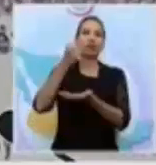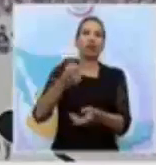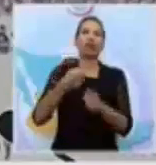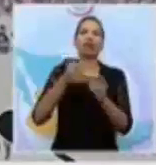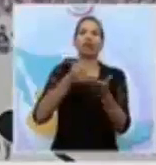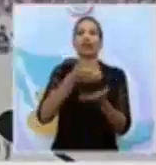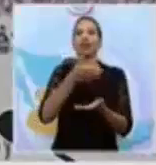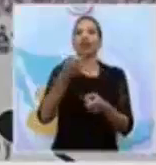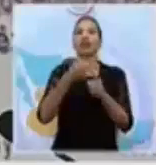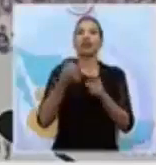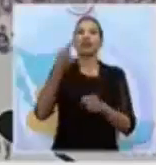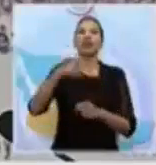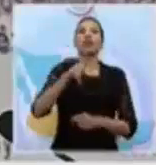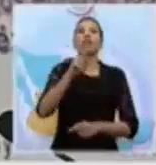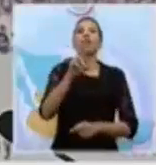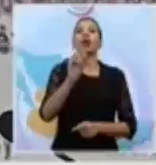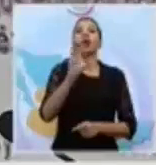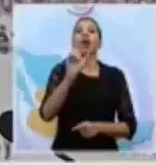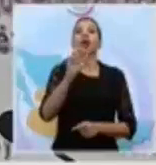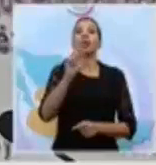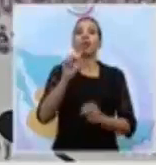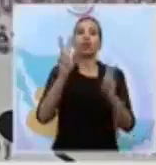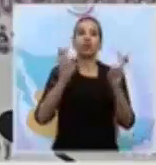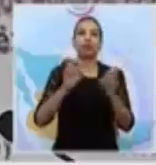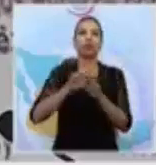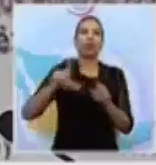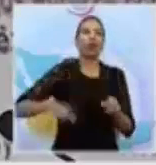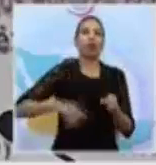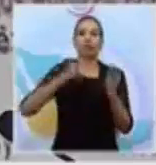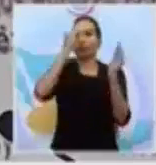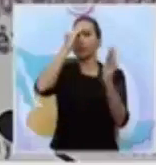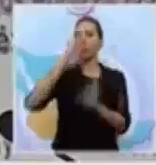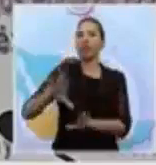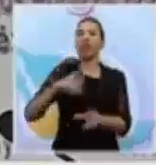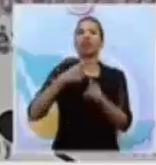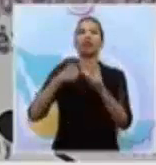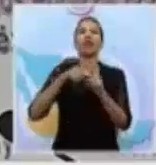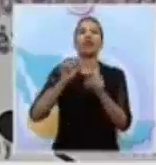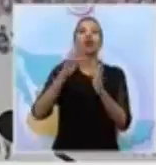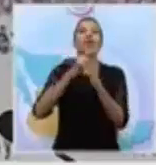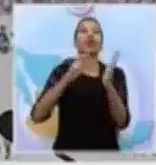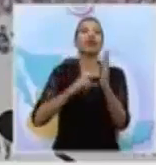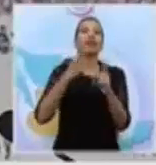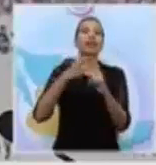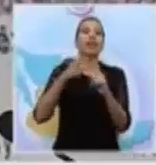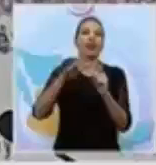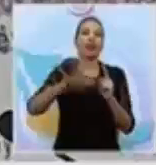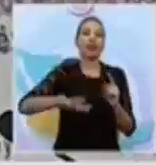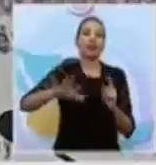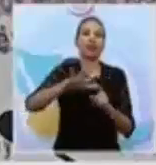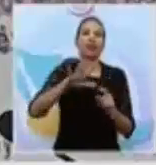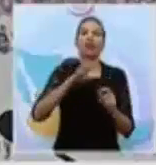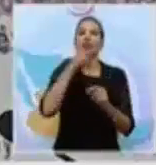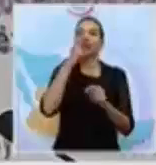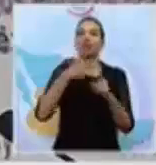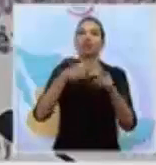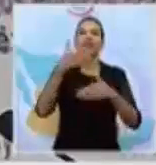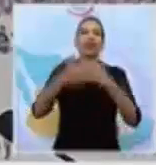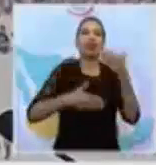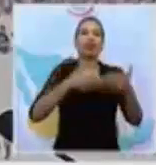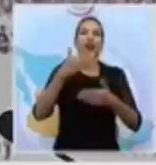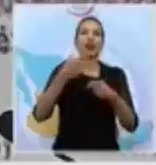al implantarse el Procampo. El Estado abandona las políticas de fomento sectorial, notablemente la industrial